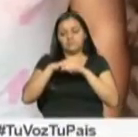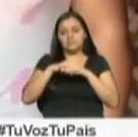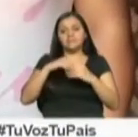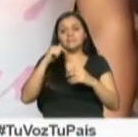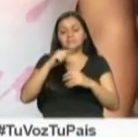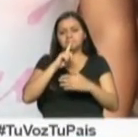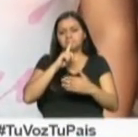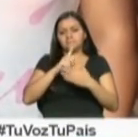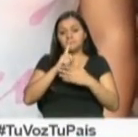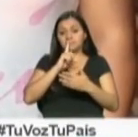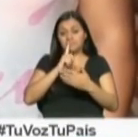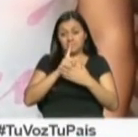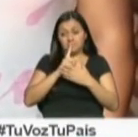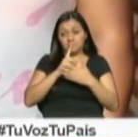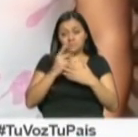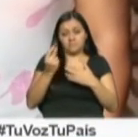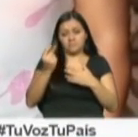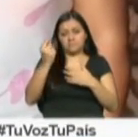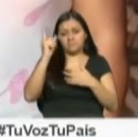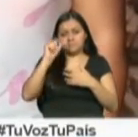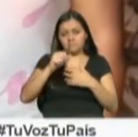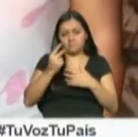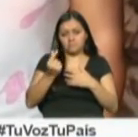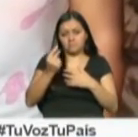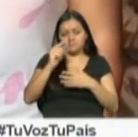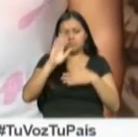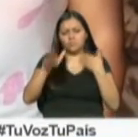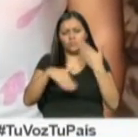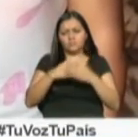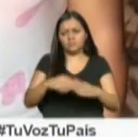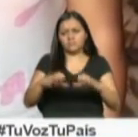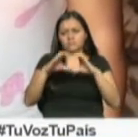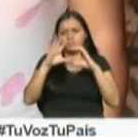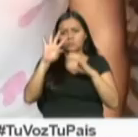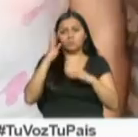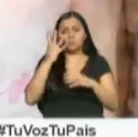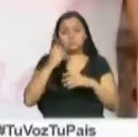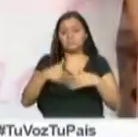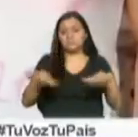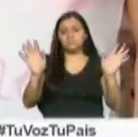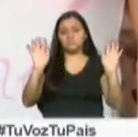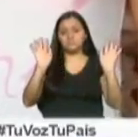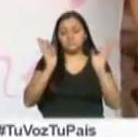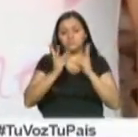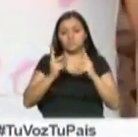La verdad fue muy rápido y nos dieron menos de 4 días.